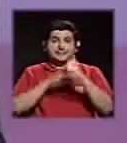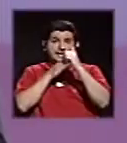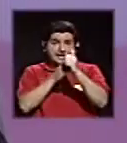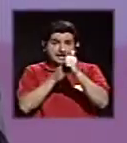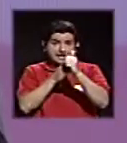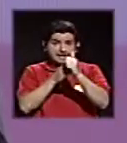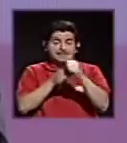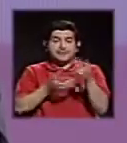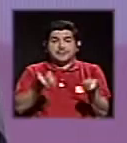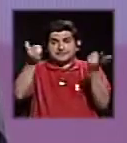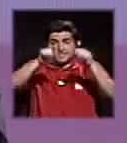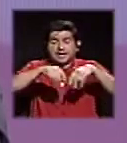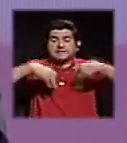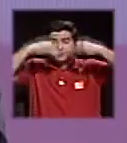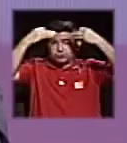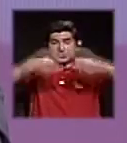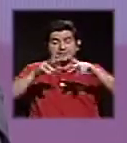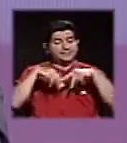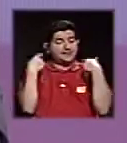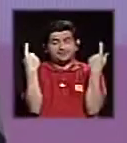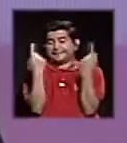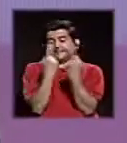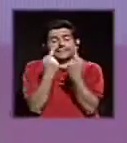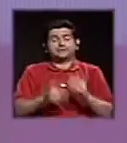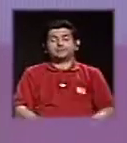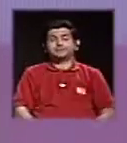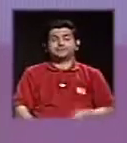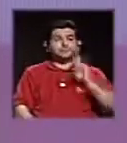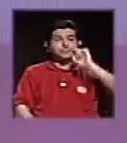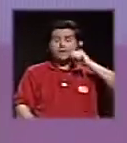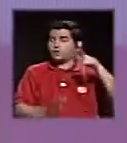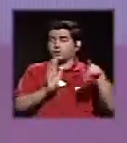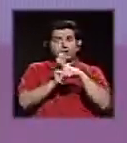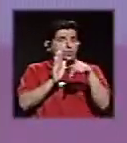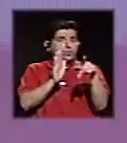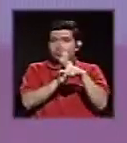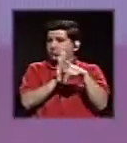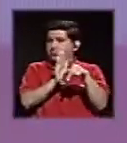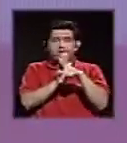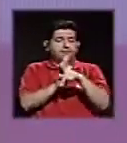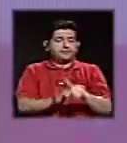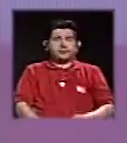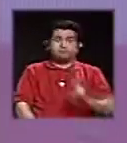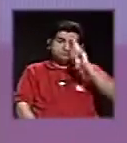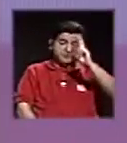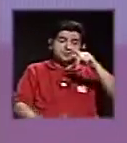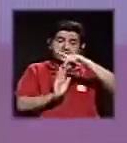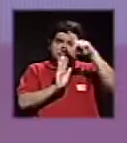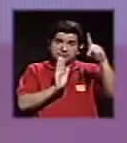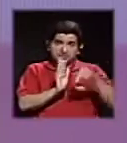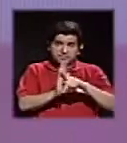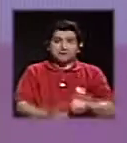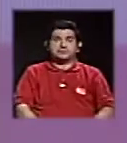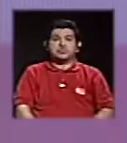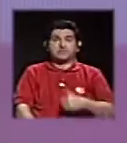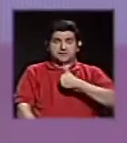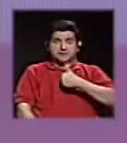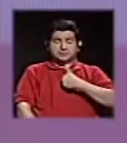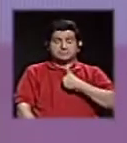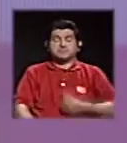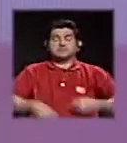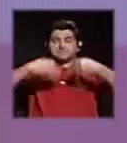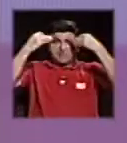será decisión del partido es decir el código no prohíbe respetando el principio de autodefinición